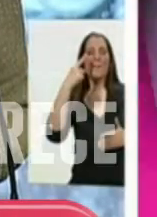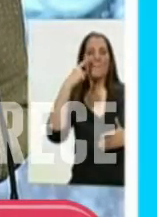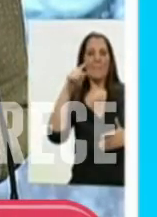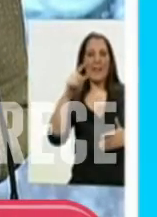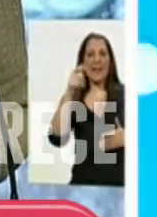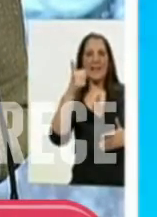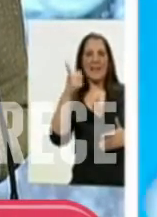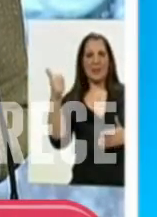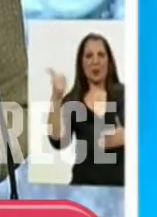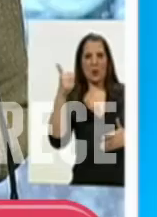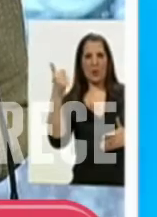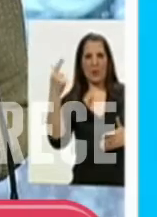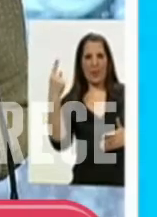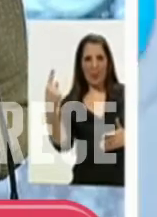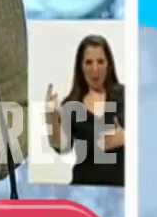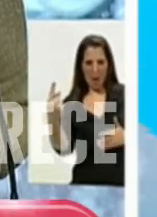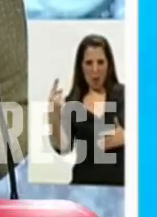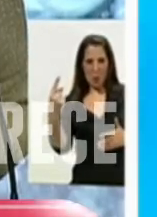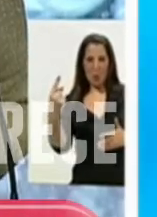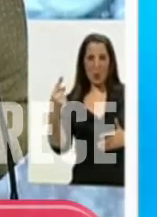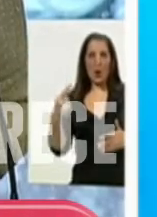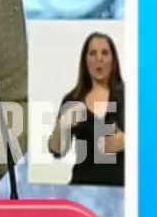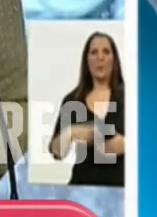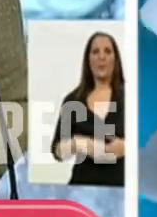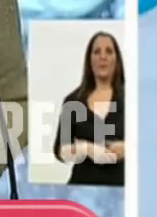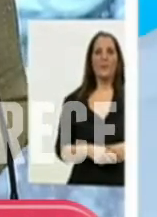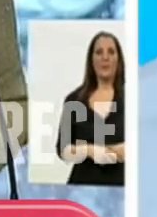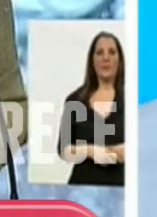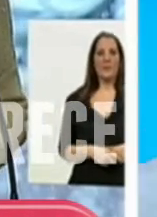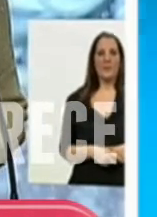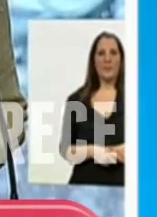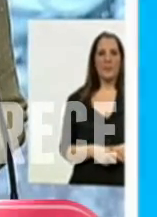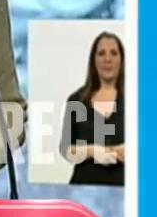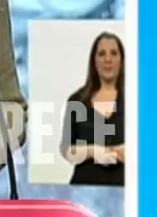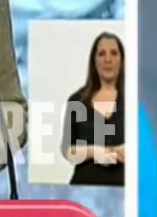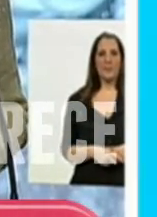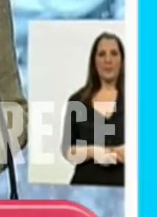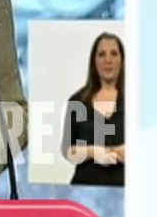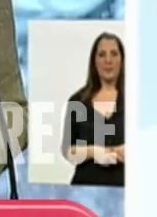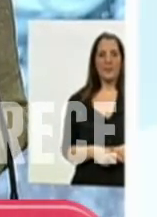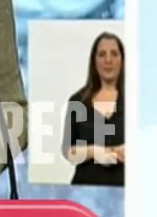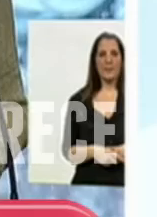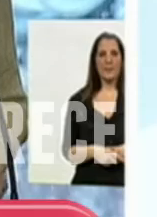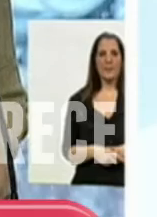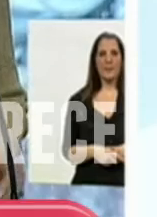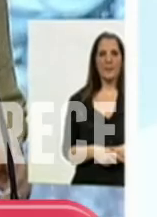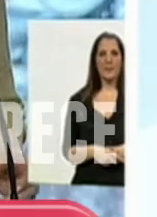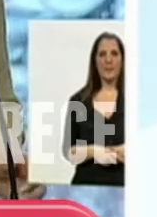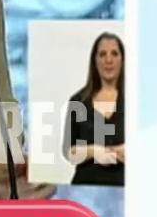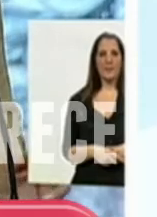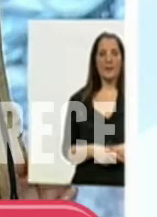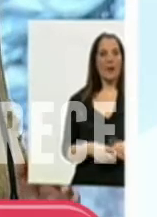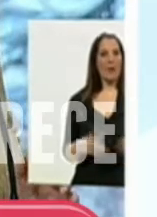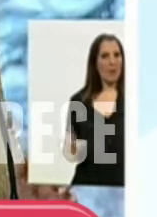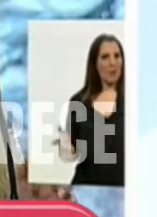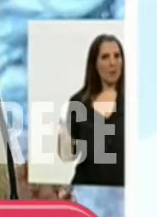que tomó el Banco Central que ha sido perjudicial para el Estado. Y que es autónomo. Que es autárquico. Porque formalmente era autónomo. Uh-huh. Está Kicillof también, Kicillof declara mañana,